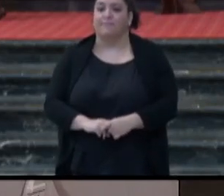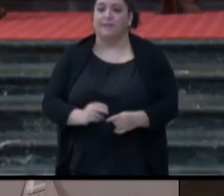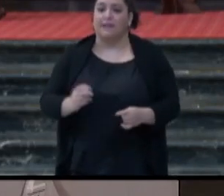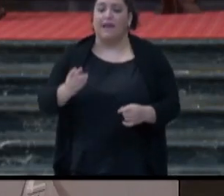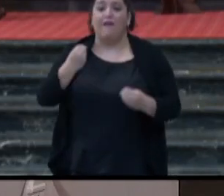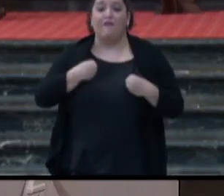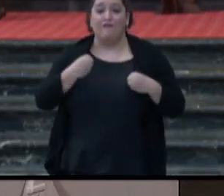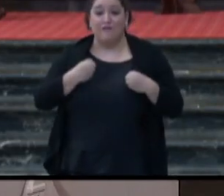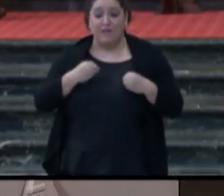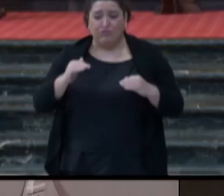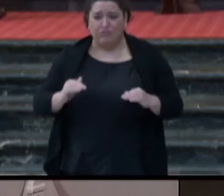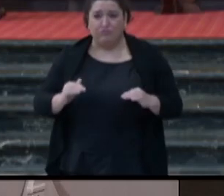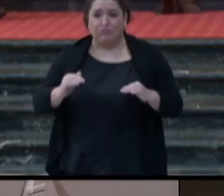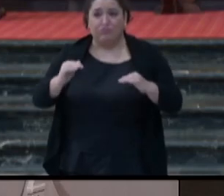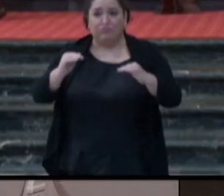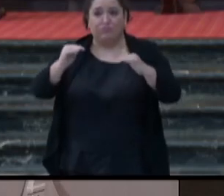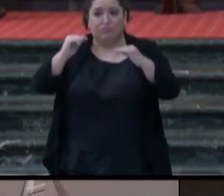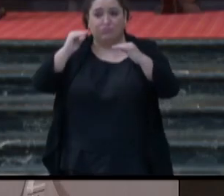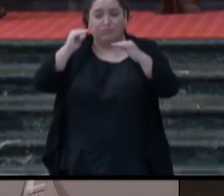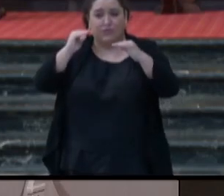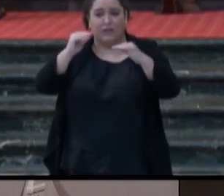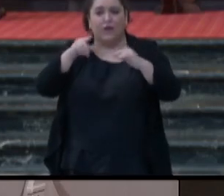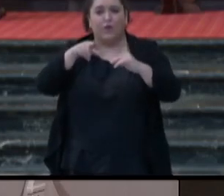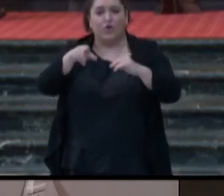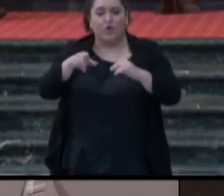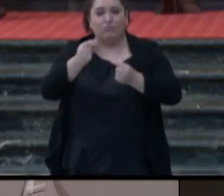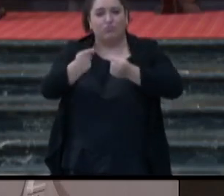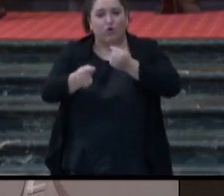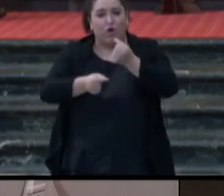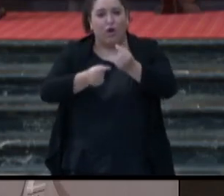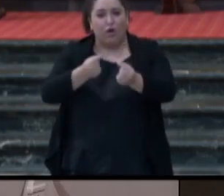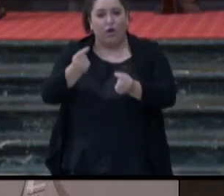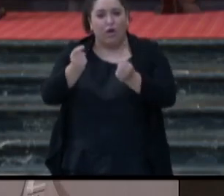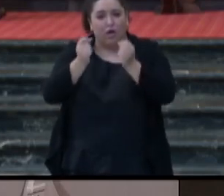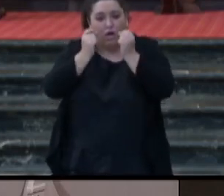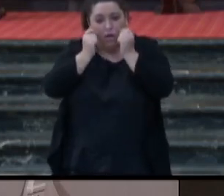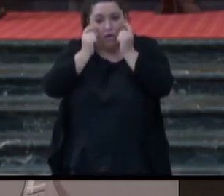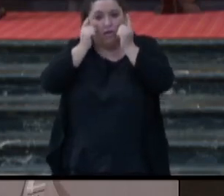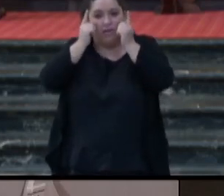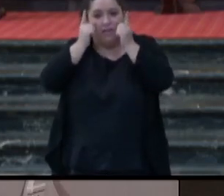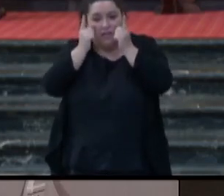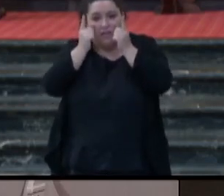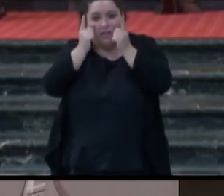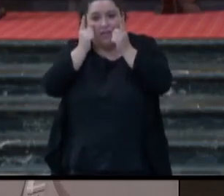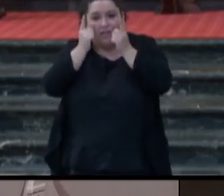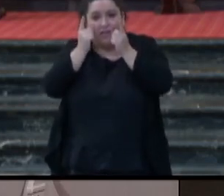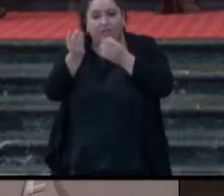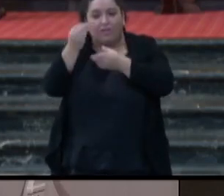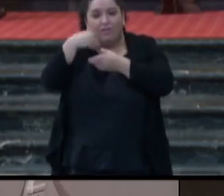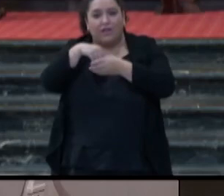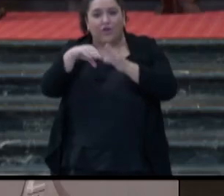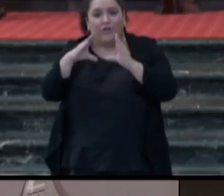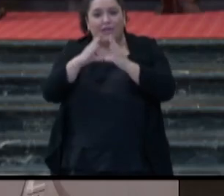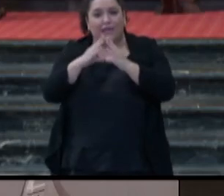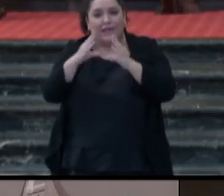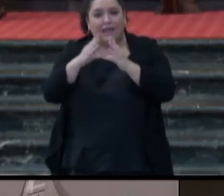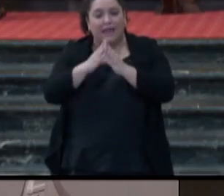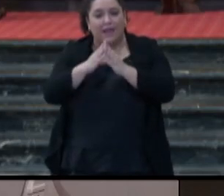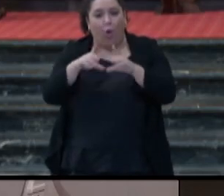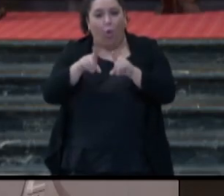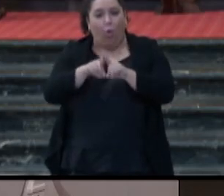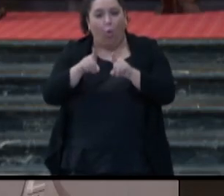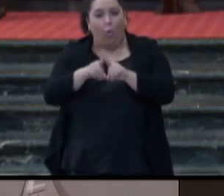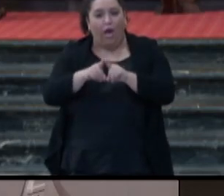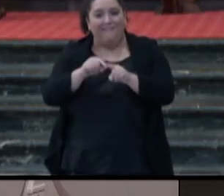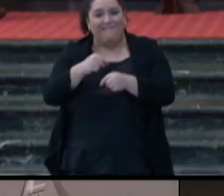vuestra vida vais descubriendo que esta pertenencia a la iglesia como